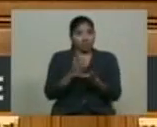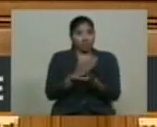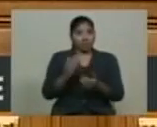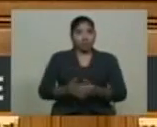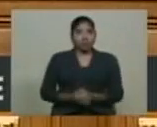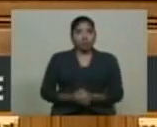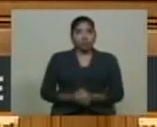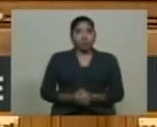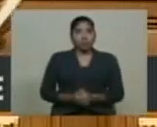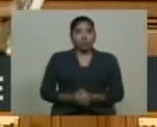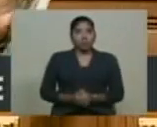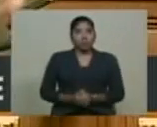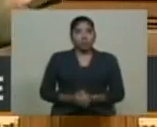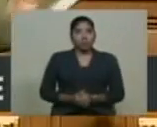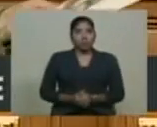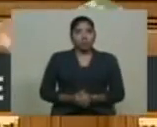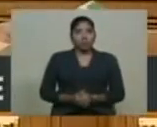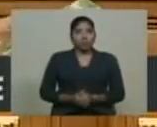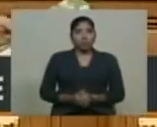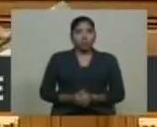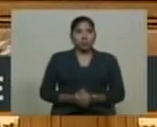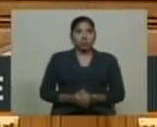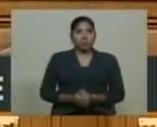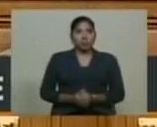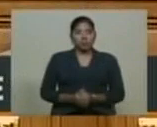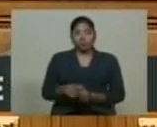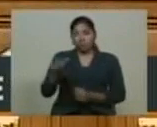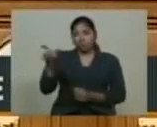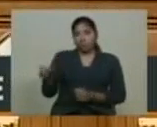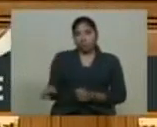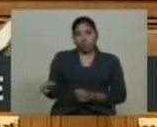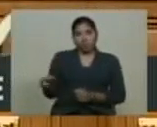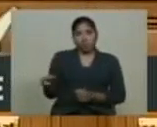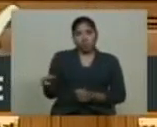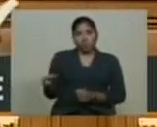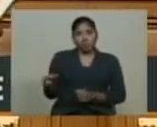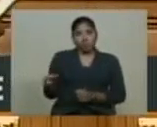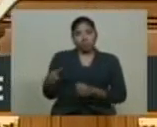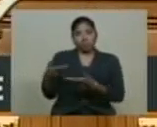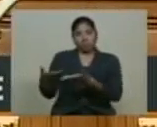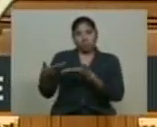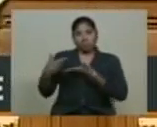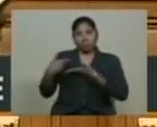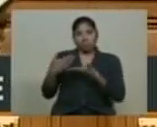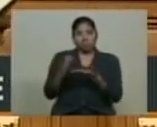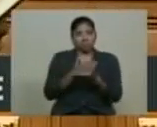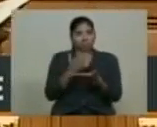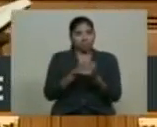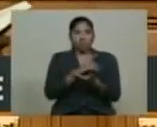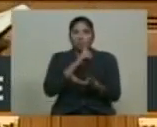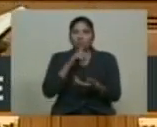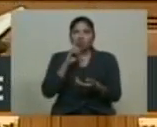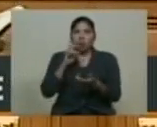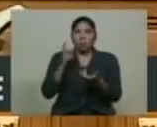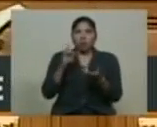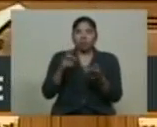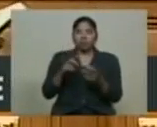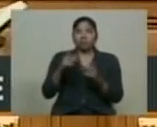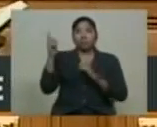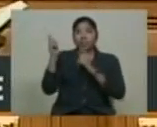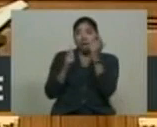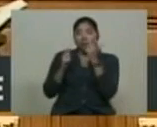permite iniciar mi discurso porque me lo regaló Noel Hipocaterra, y se titula Hugo Chávez y los pueblos